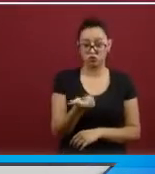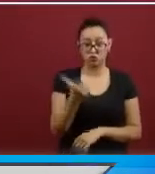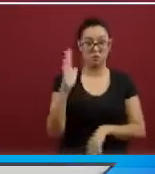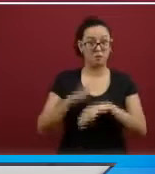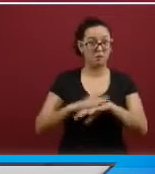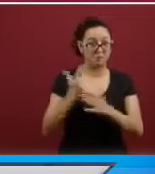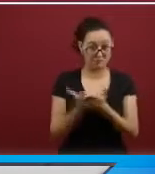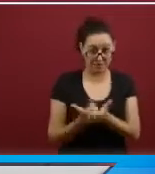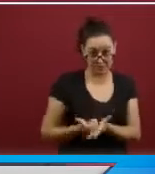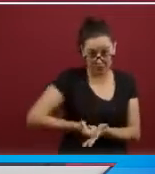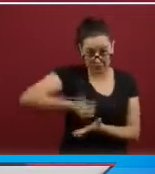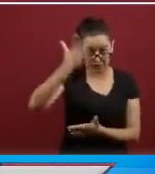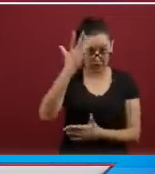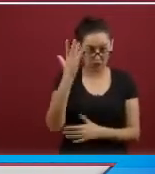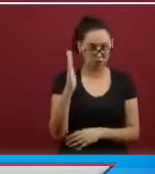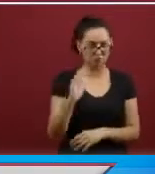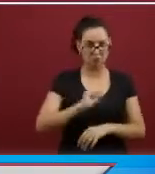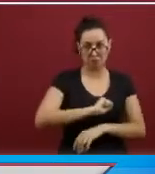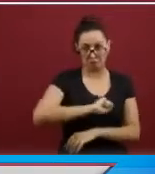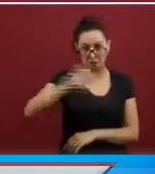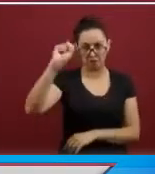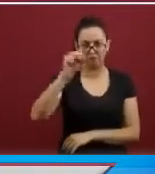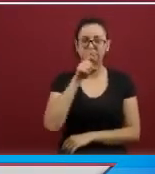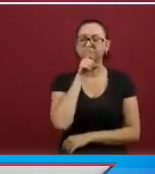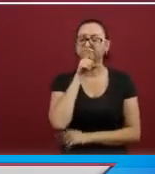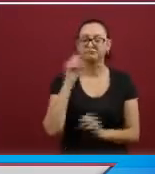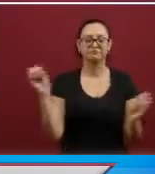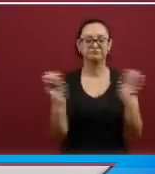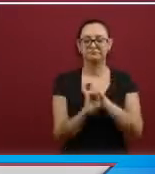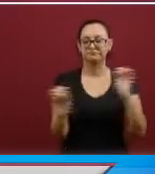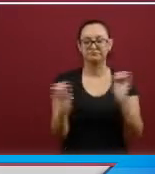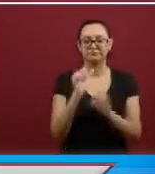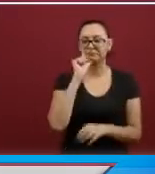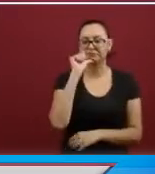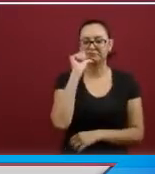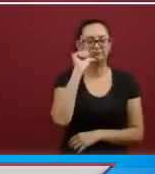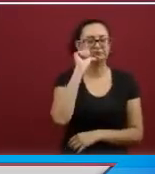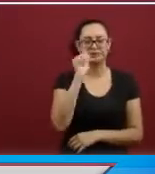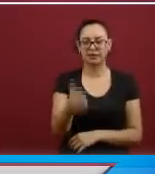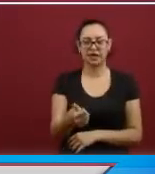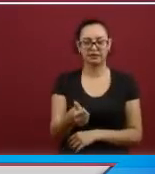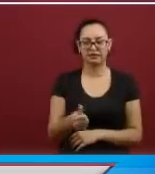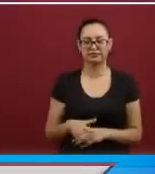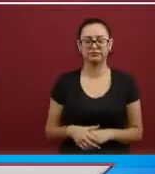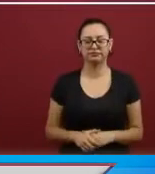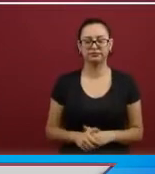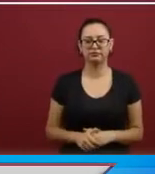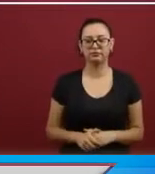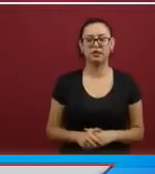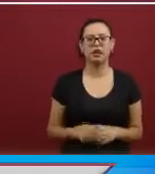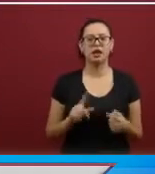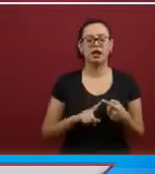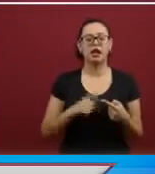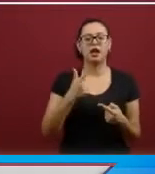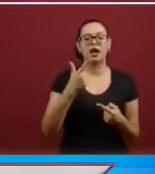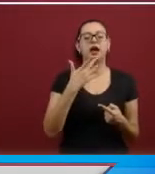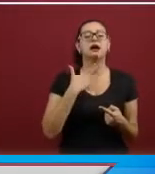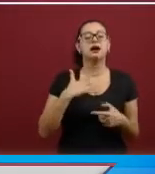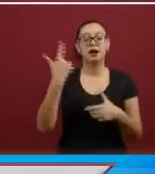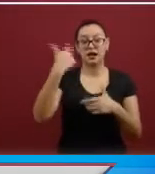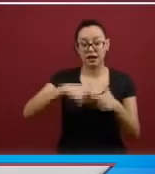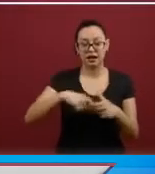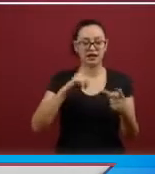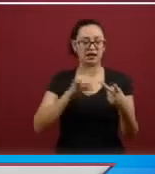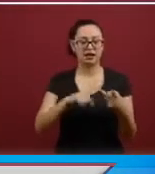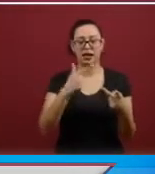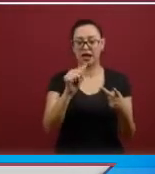se rescate a Pemex y la CFE finalice la construcción de la refinería, se podrán bajar las tarifas de los energéticos. Esto derivado del saqueo y corrupción